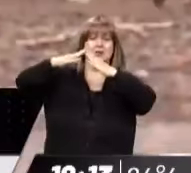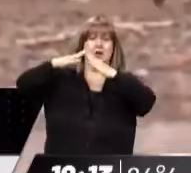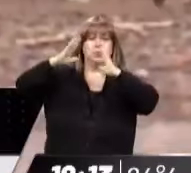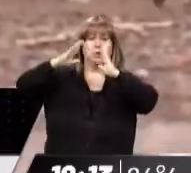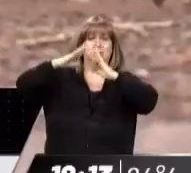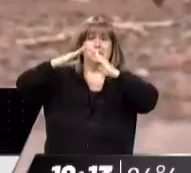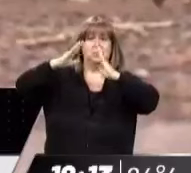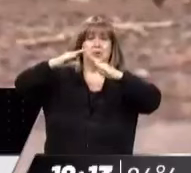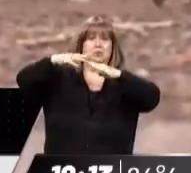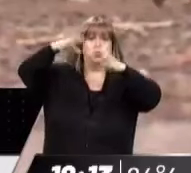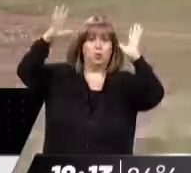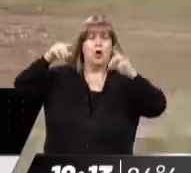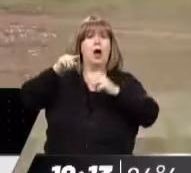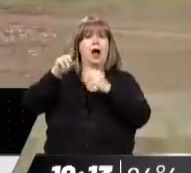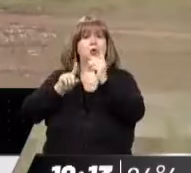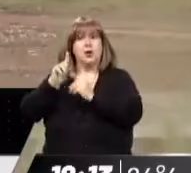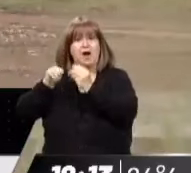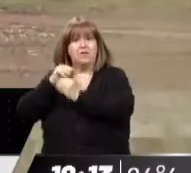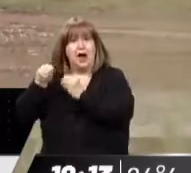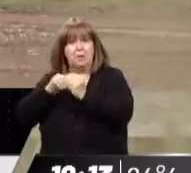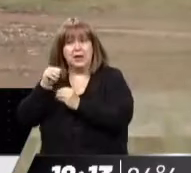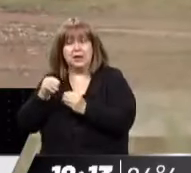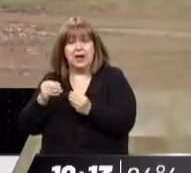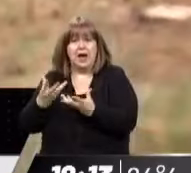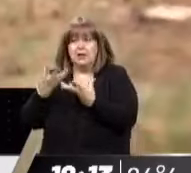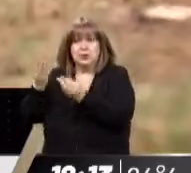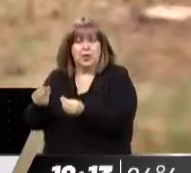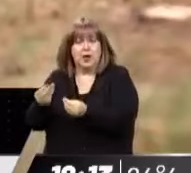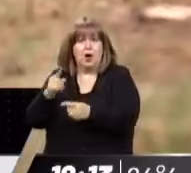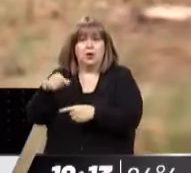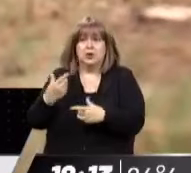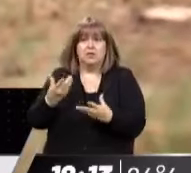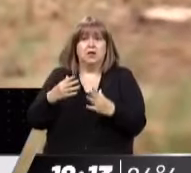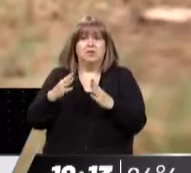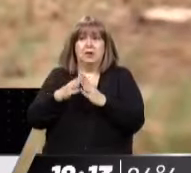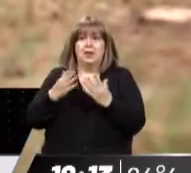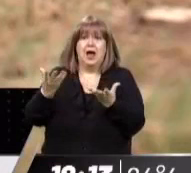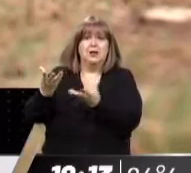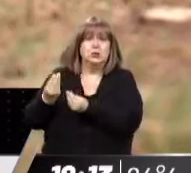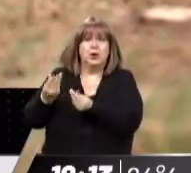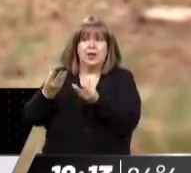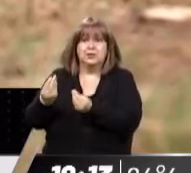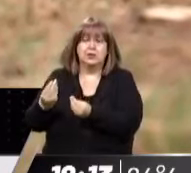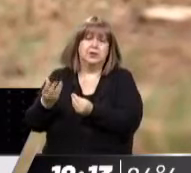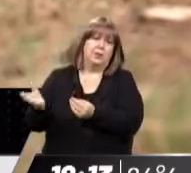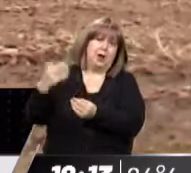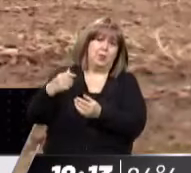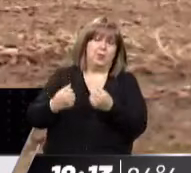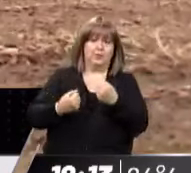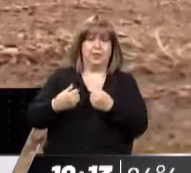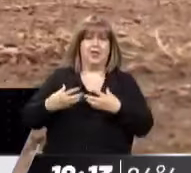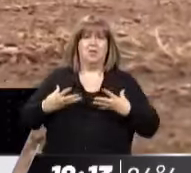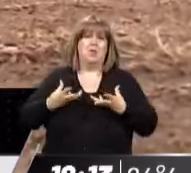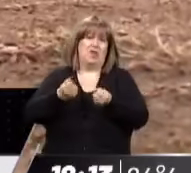familias tuvieron que ser asistidas, algunas de ellas evacuadas, ¿no? Realmente fue una situación muy tensa. ¿Escuchamos a los vecinos?